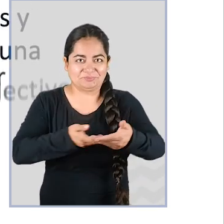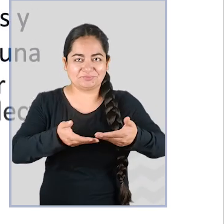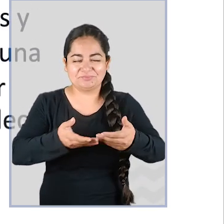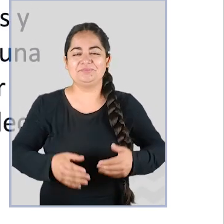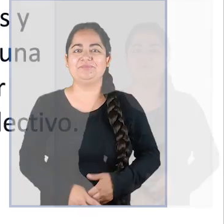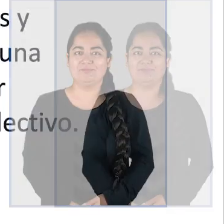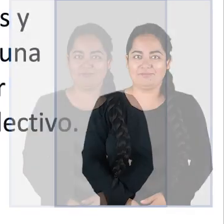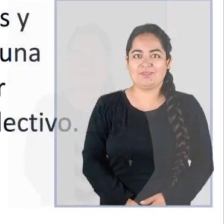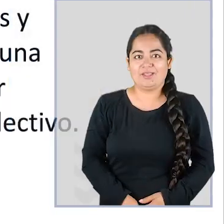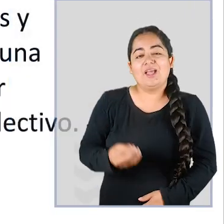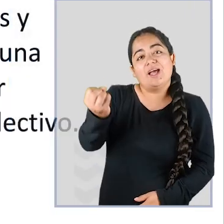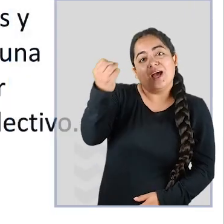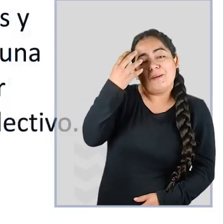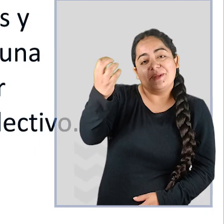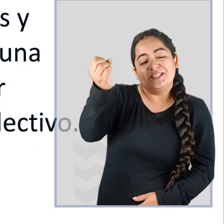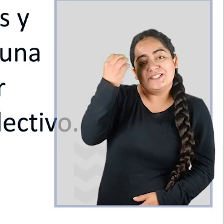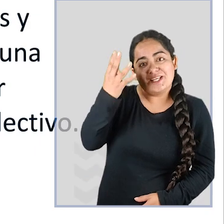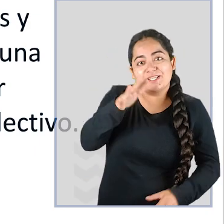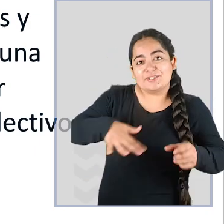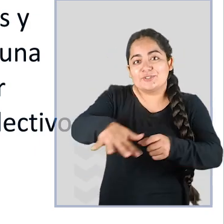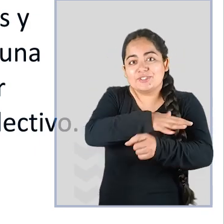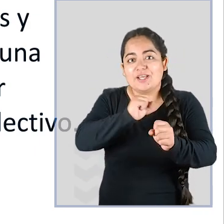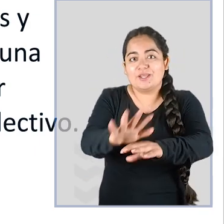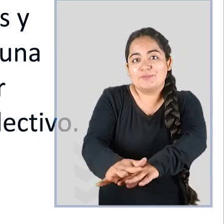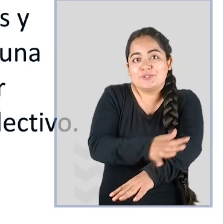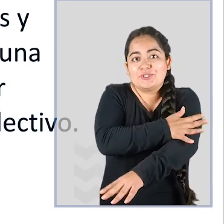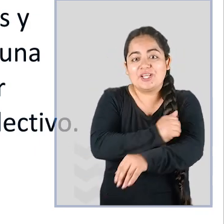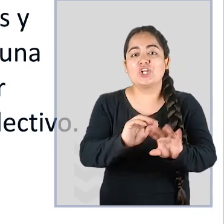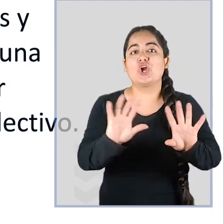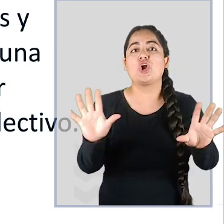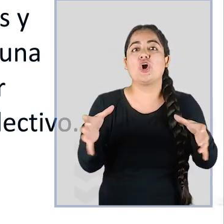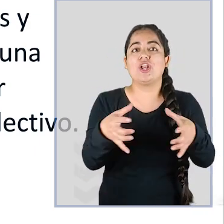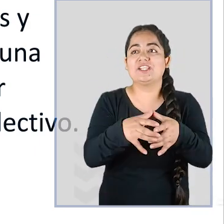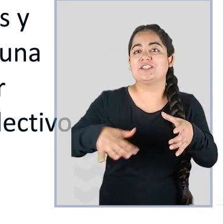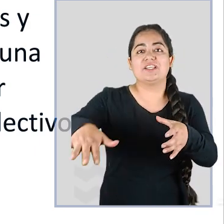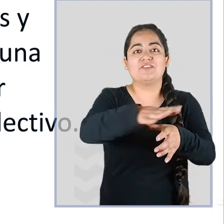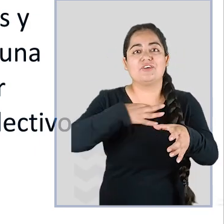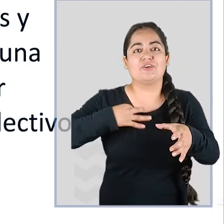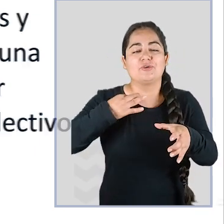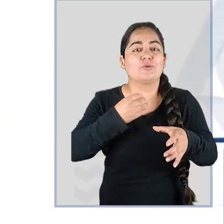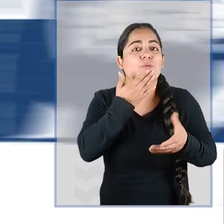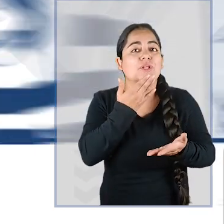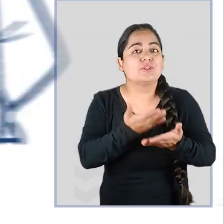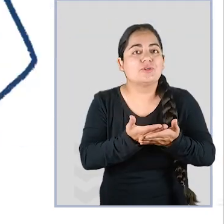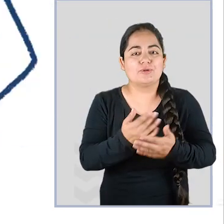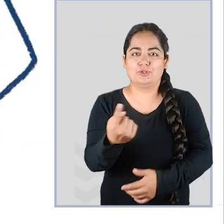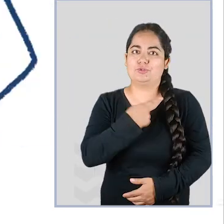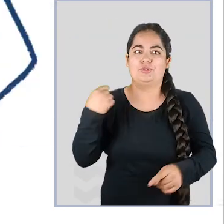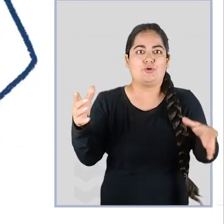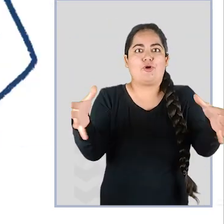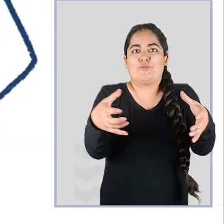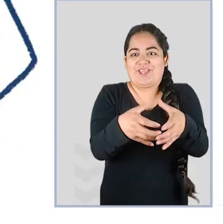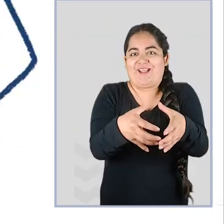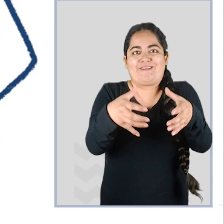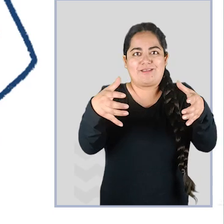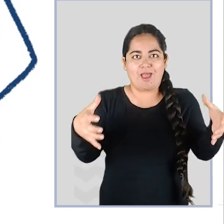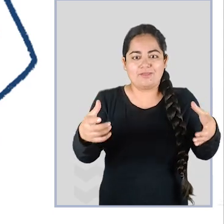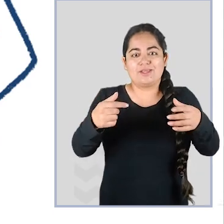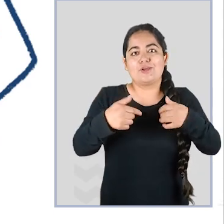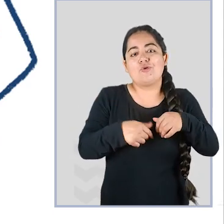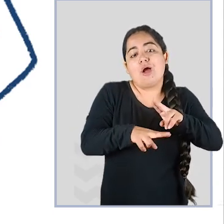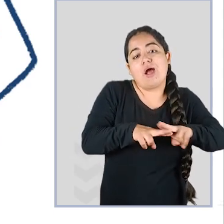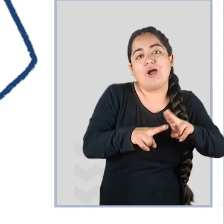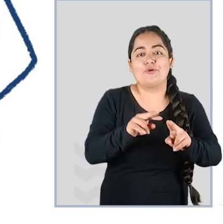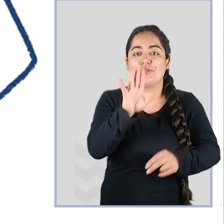el aprendizaje socioemocional ciudadano o colectivo es el que necesitamos cuando somos parte de una comunidad mayor en la que nuestras acciones